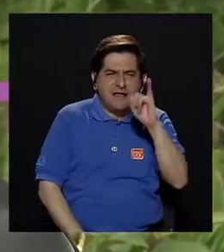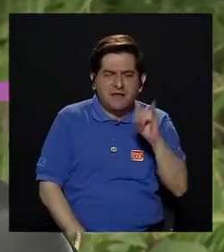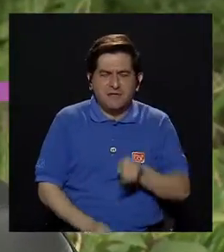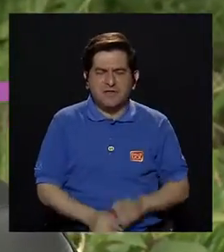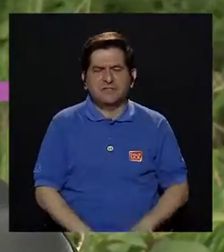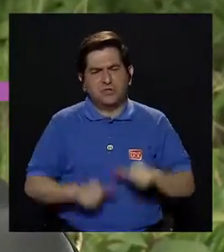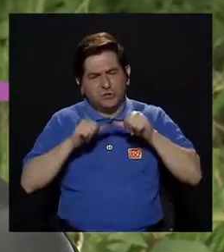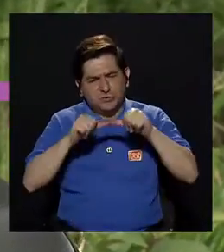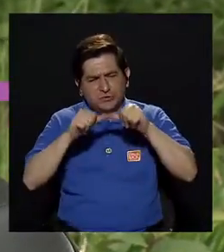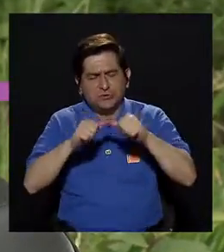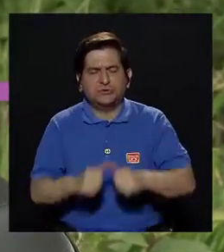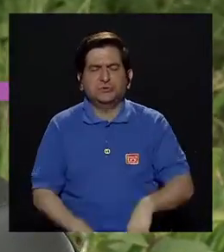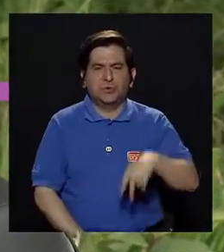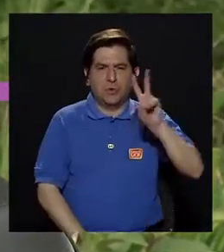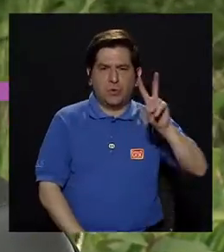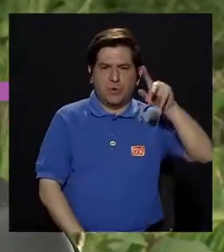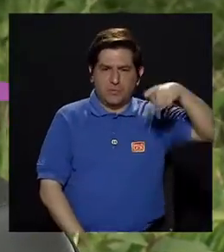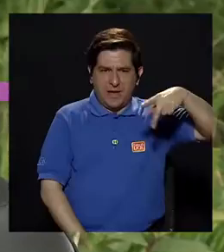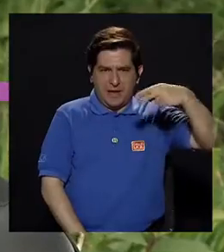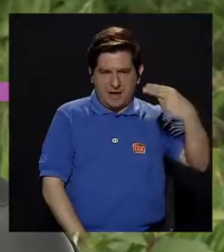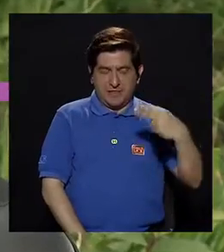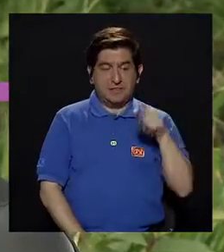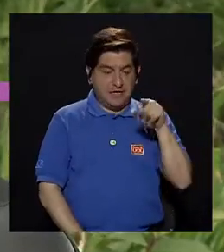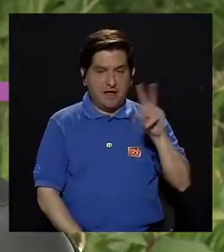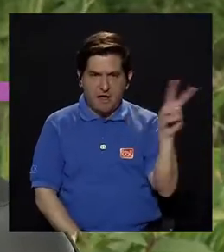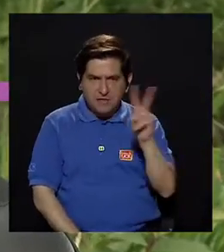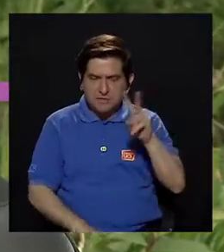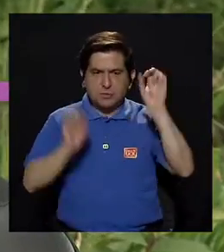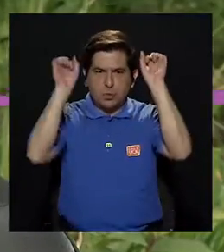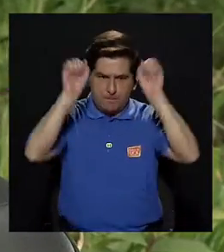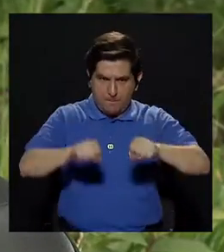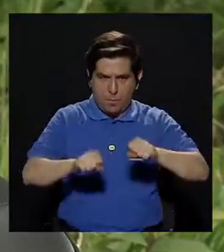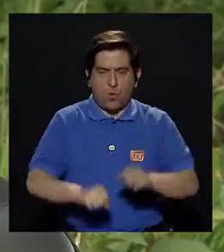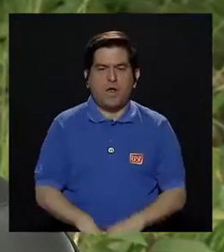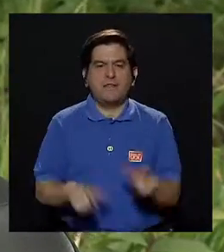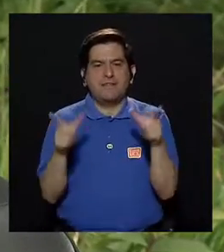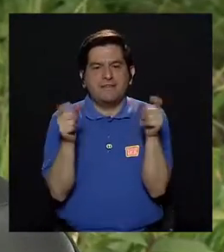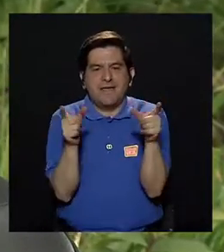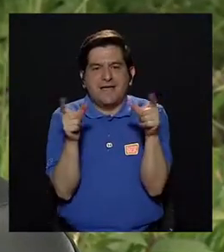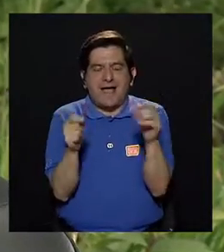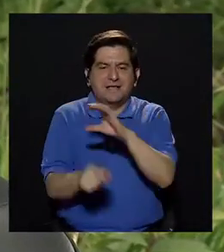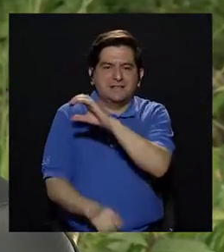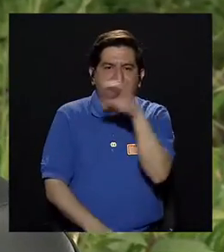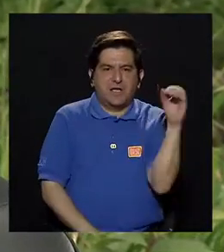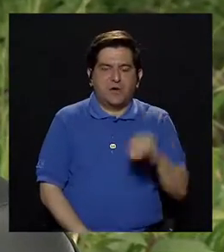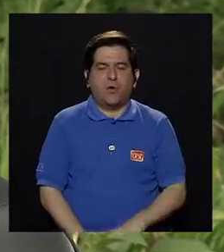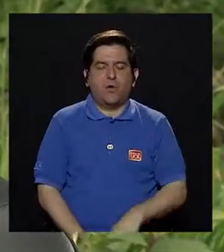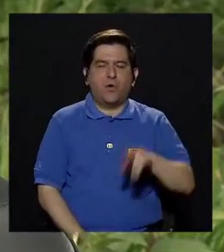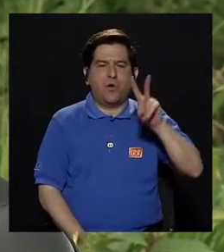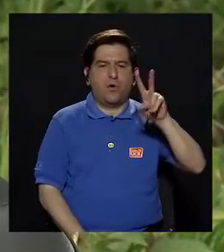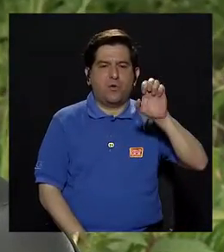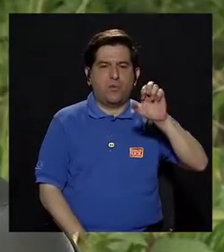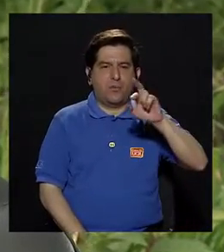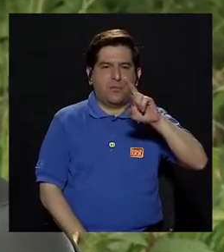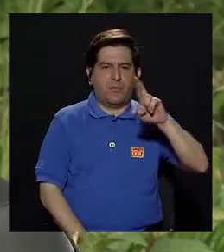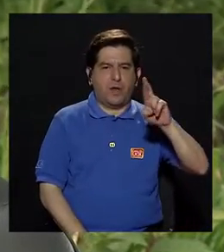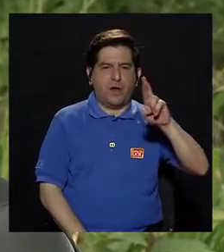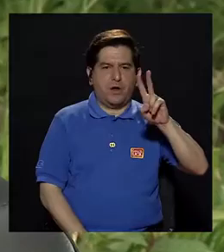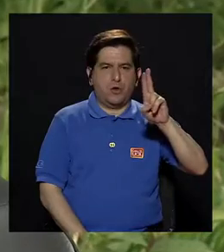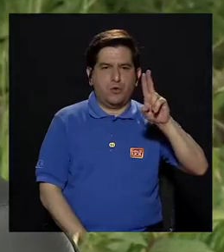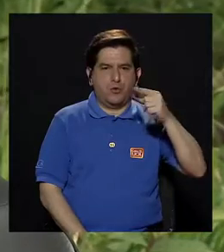persistente por el virus de papiloma humano. El virus de papiloma humano puede producir o cáncer o puede producir verrugas,